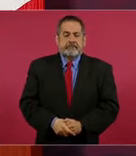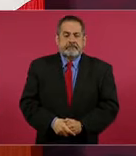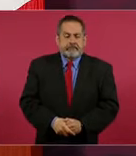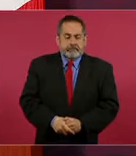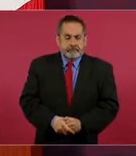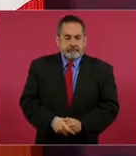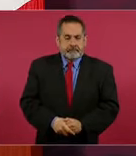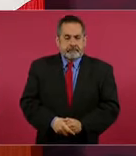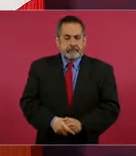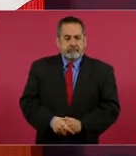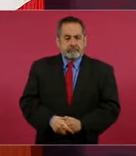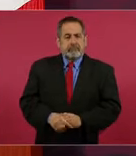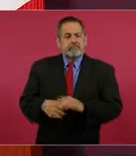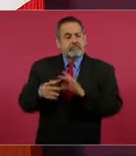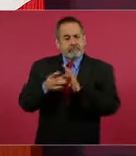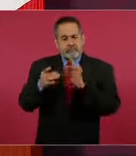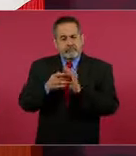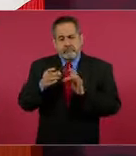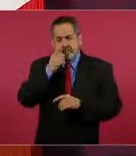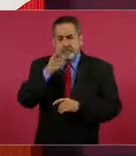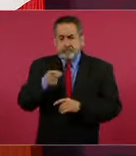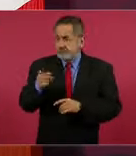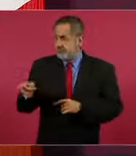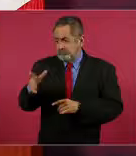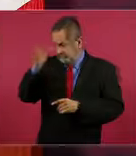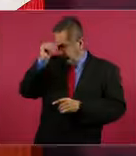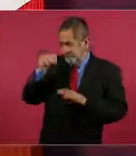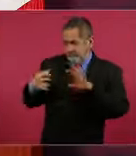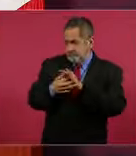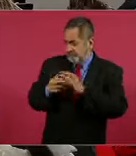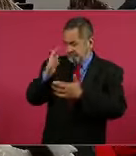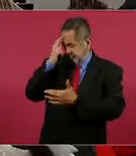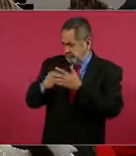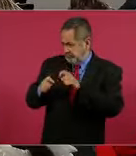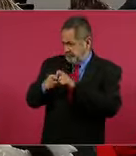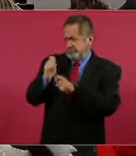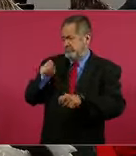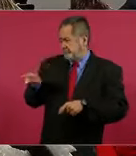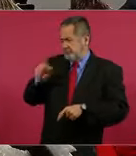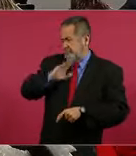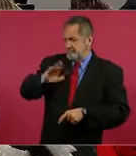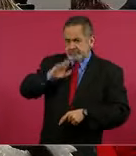Y hablan de que se viola el tratado si cancelamos